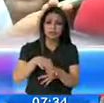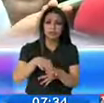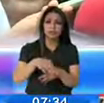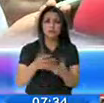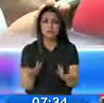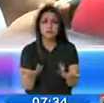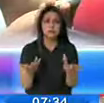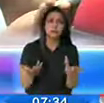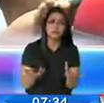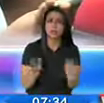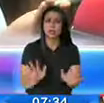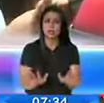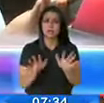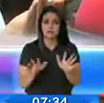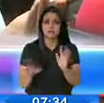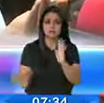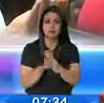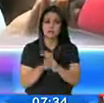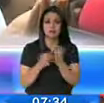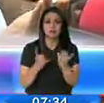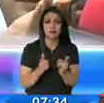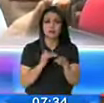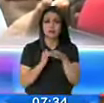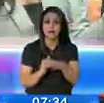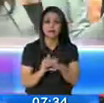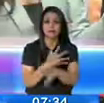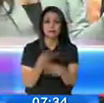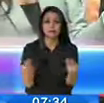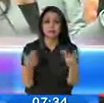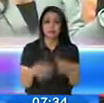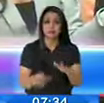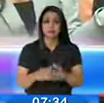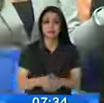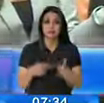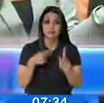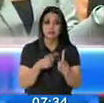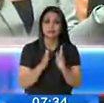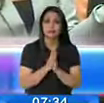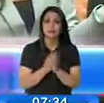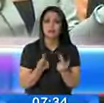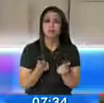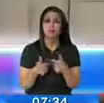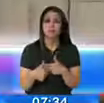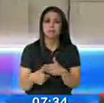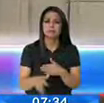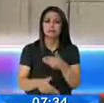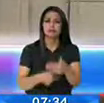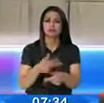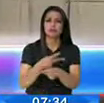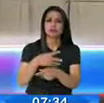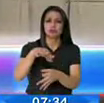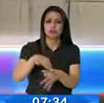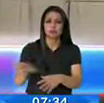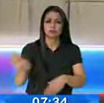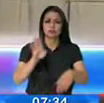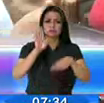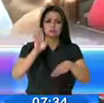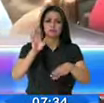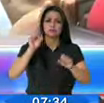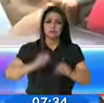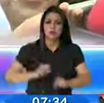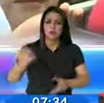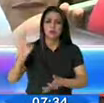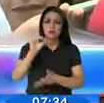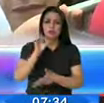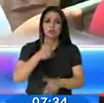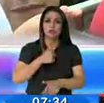sido ese, y por lo tanto jurídicamente este momento está subsanado. Goyes demanda agilidad al CNE para viabilizar su designación. Porque